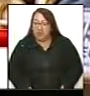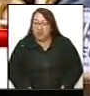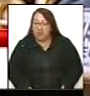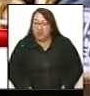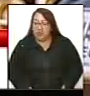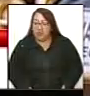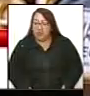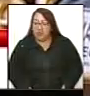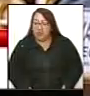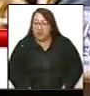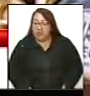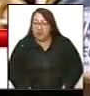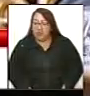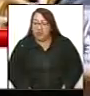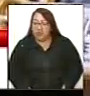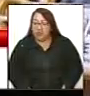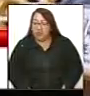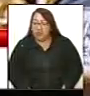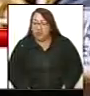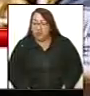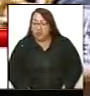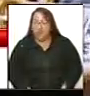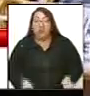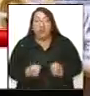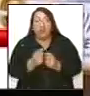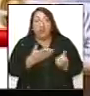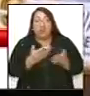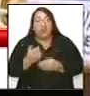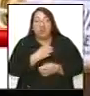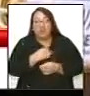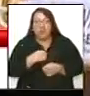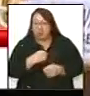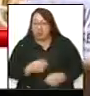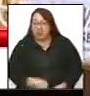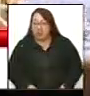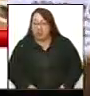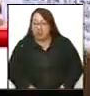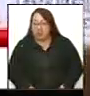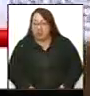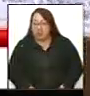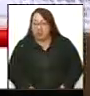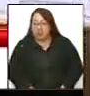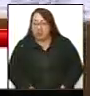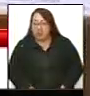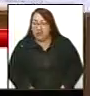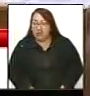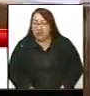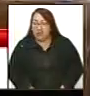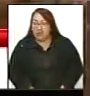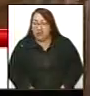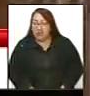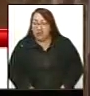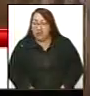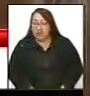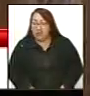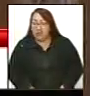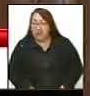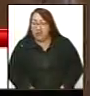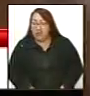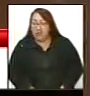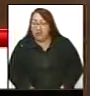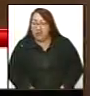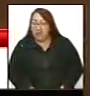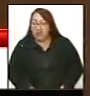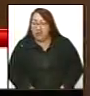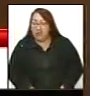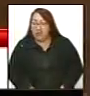un breve receso para invitar a la ministra para que se persone acá a la sesión de comisión. Le damos la palabra al congresista Edgar Ochoa.